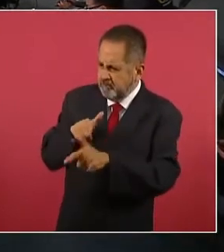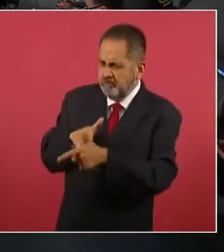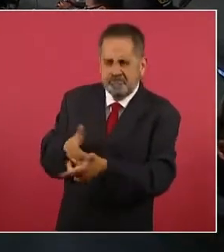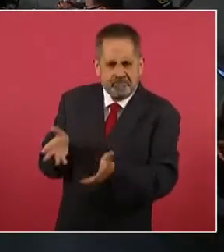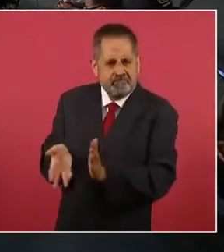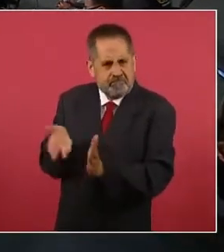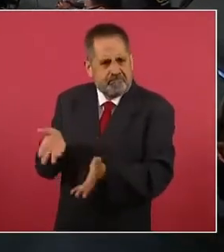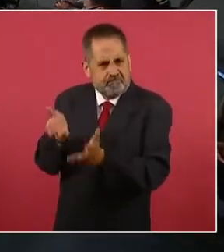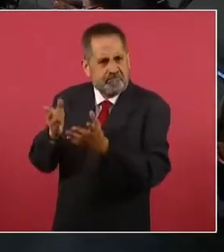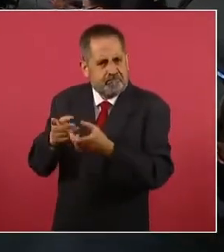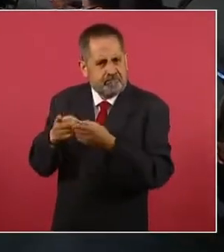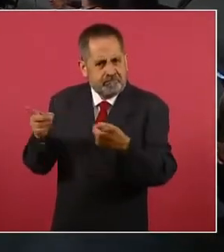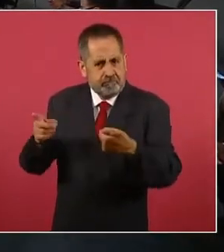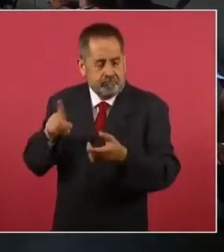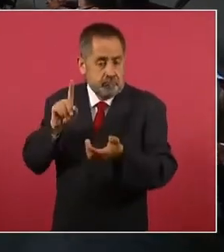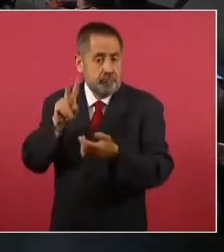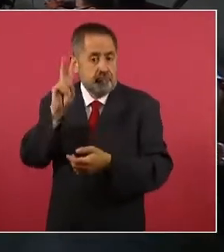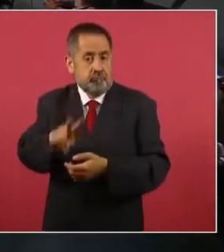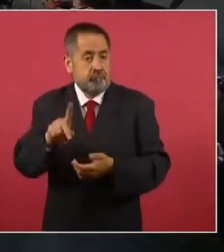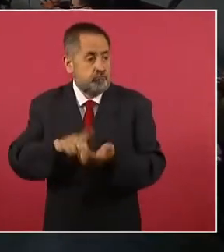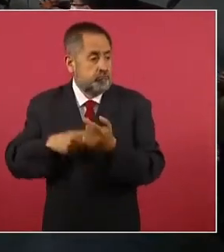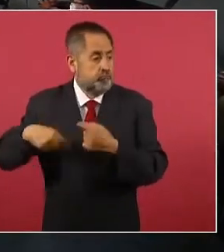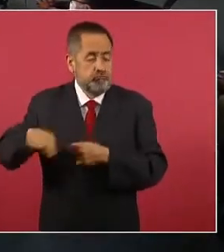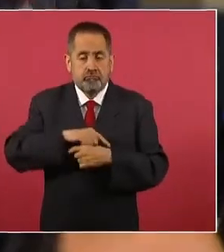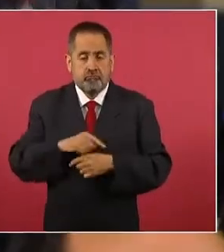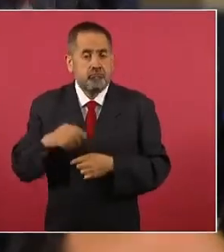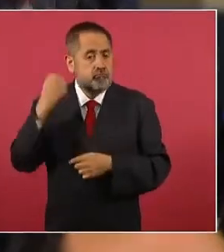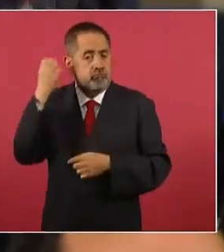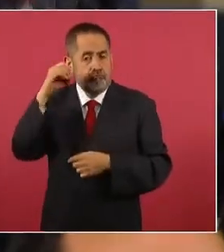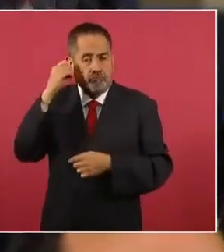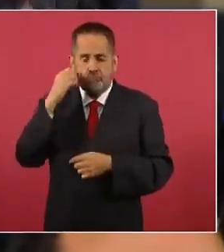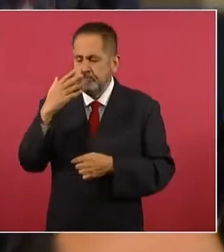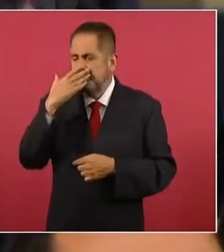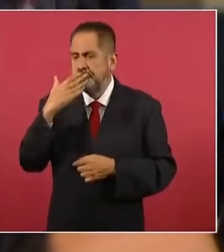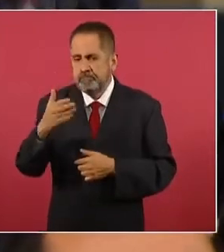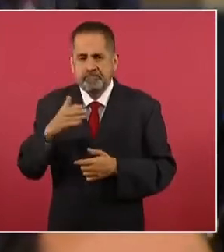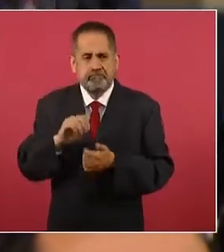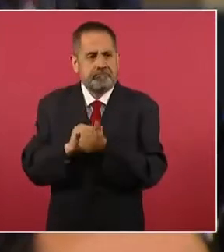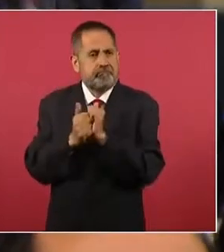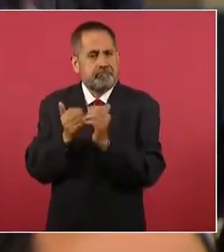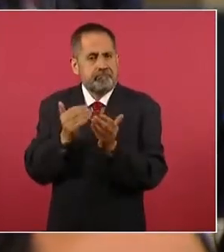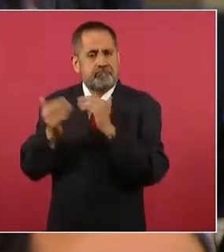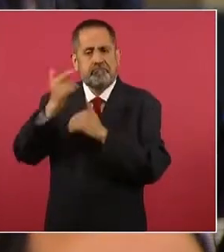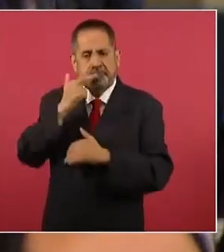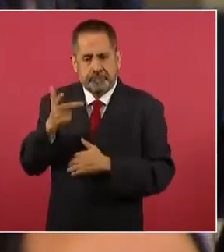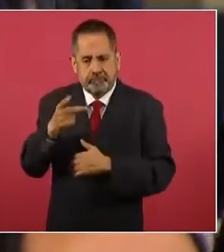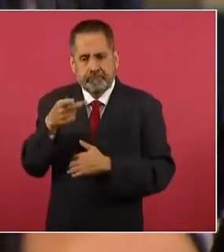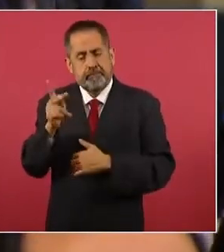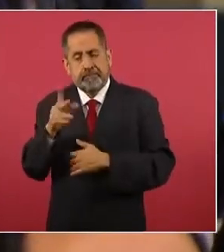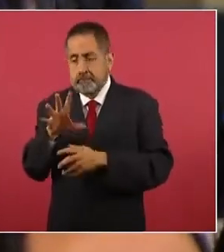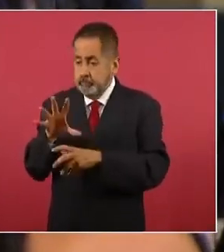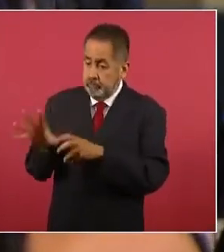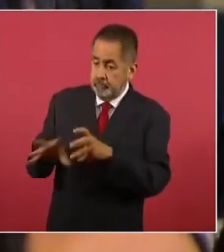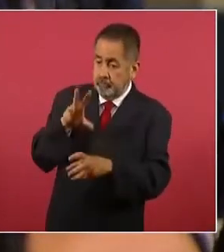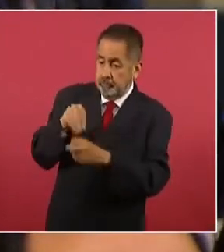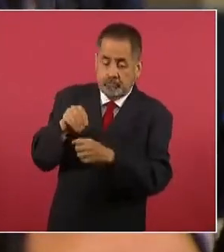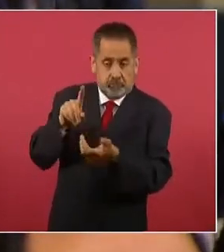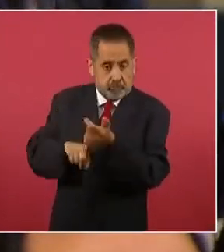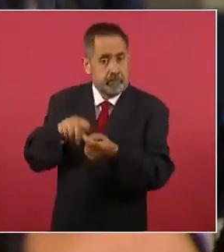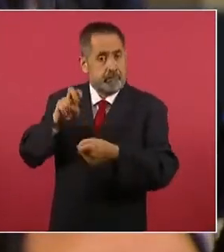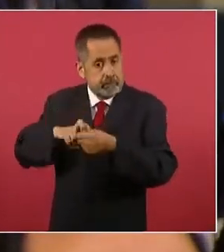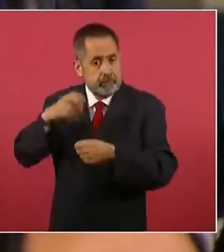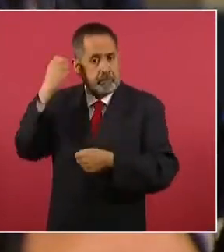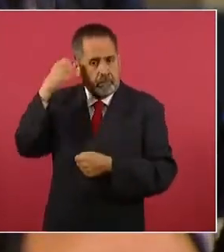hemos avanzado mucho los oaxaqueños, principalmente el istmo de Tehuantepec, pero para tener un desarrollo integral en el estado de